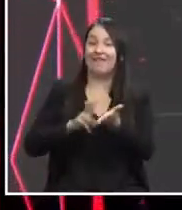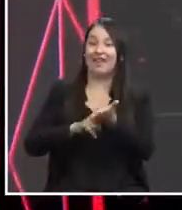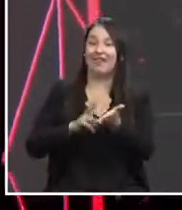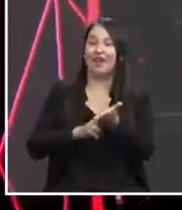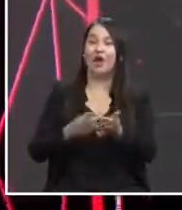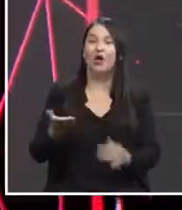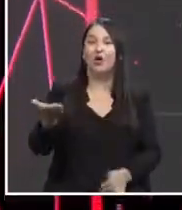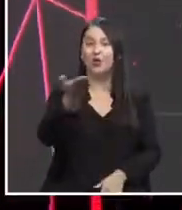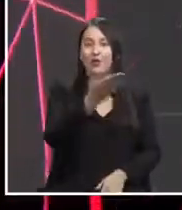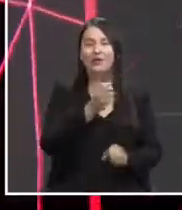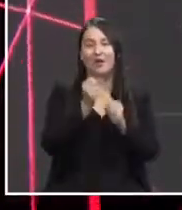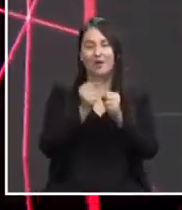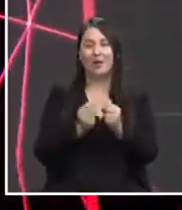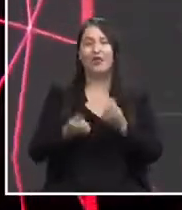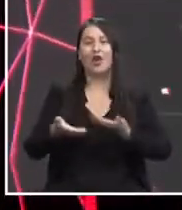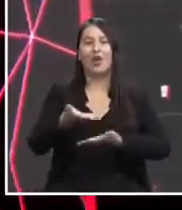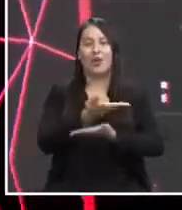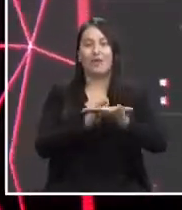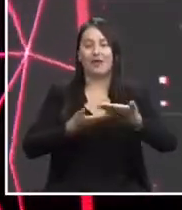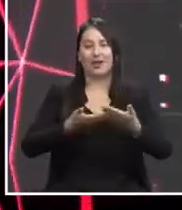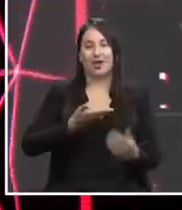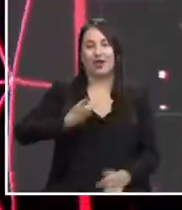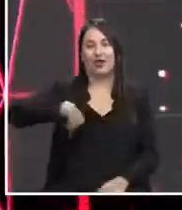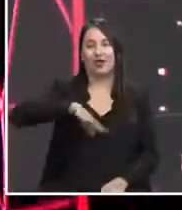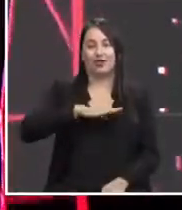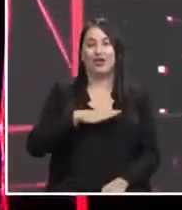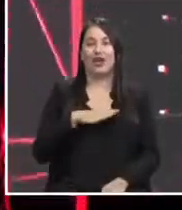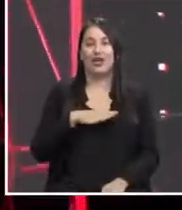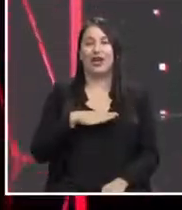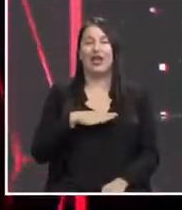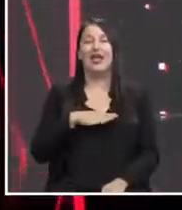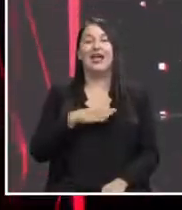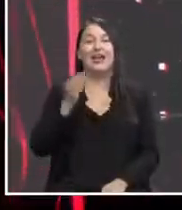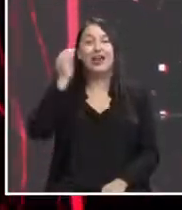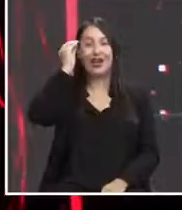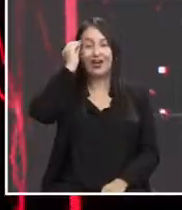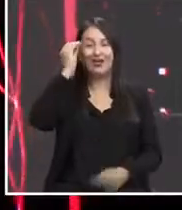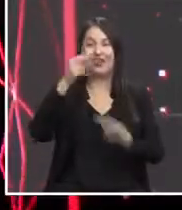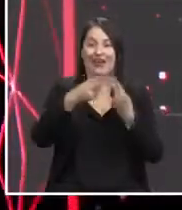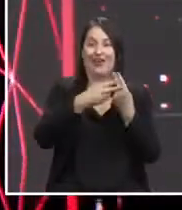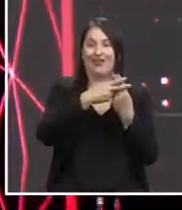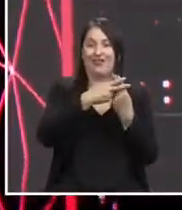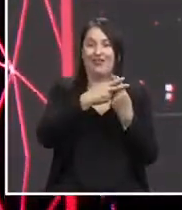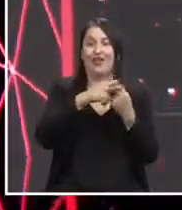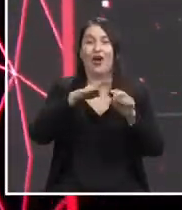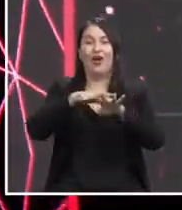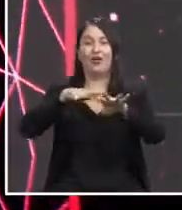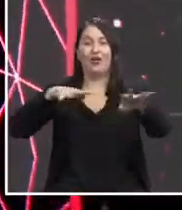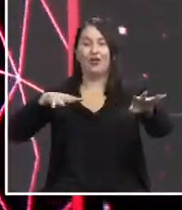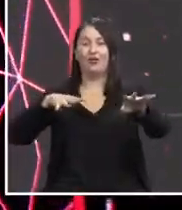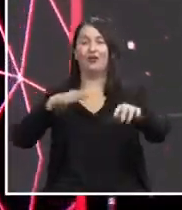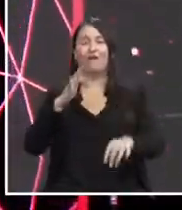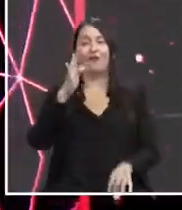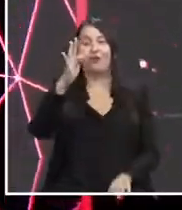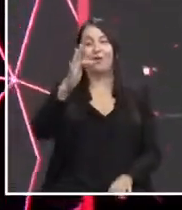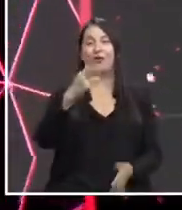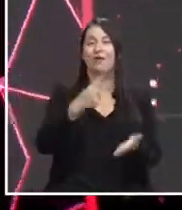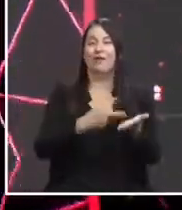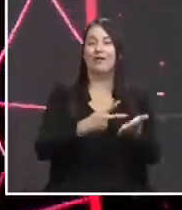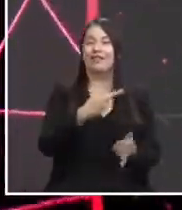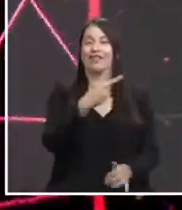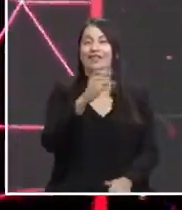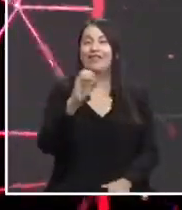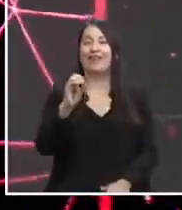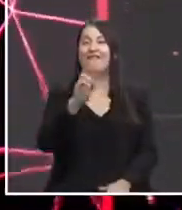pueden compartirla con nosotros en Congreso Futuro, recordándoles el hashtag Congreso Futuro 2022 a través de